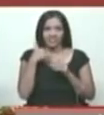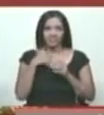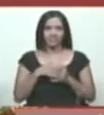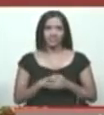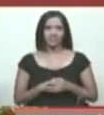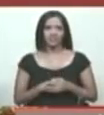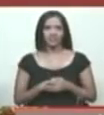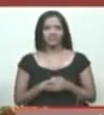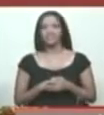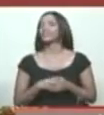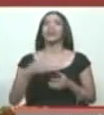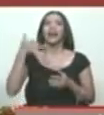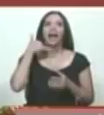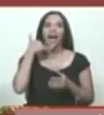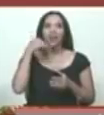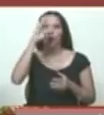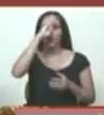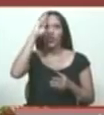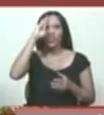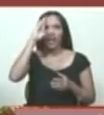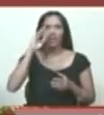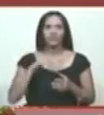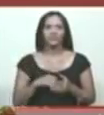¿Aló? ¿Me escuchan, Diosdado? ¿Aló?